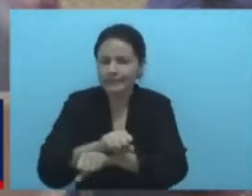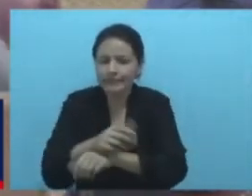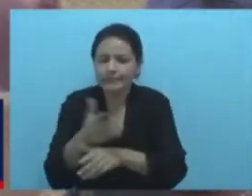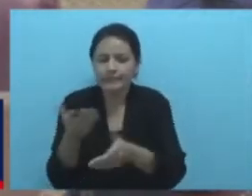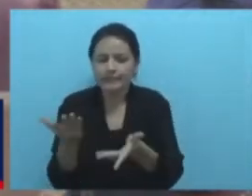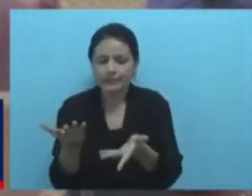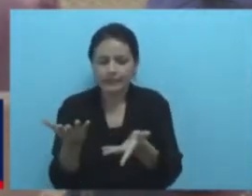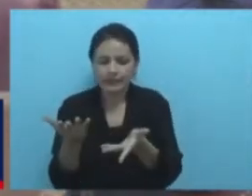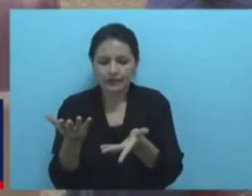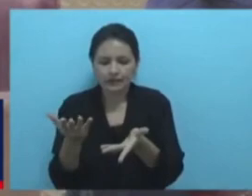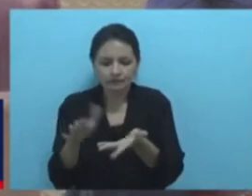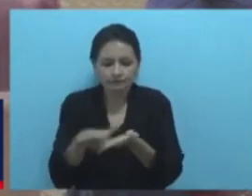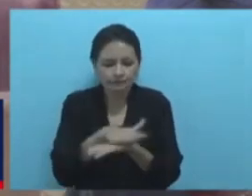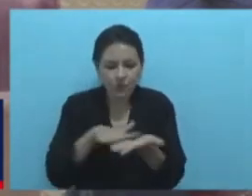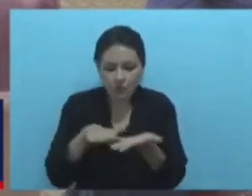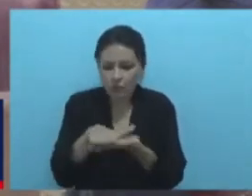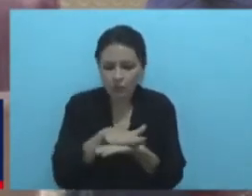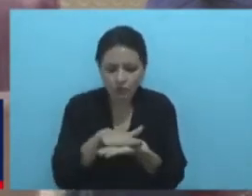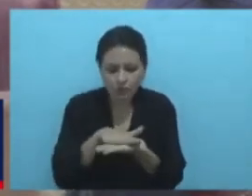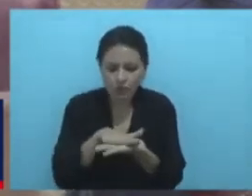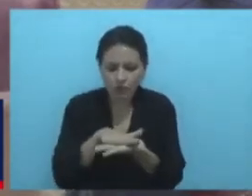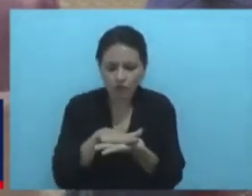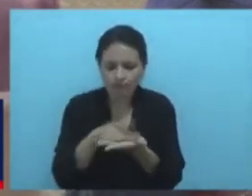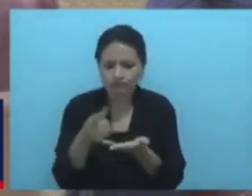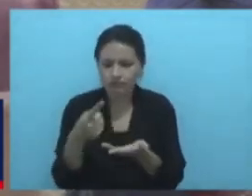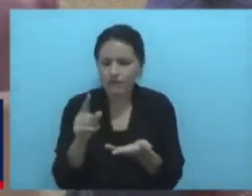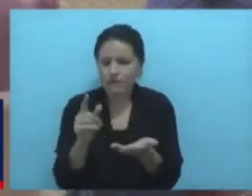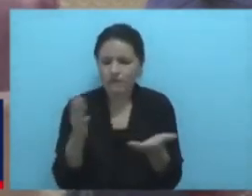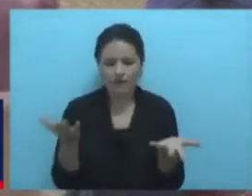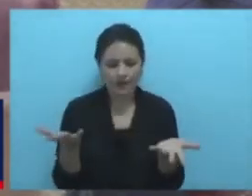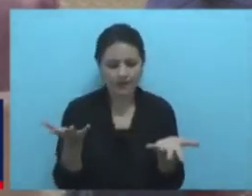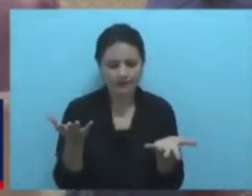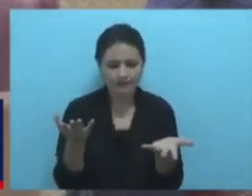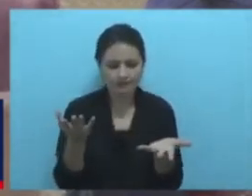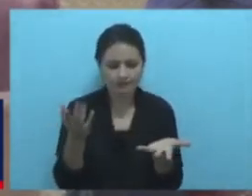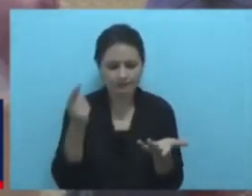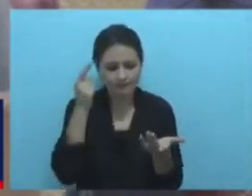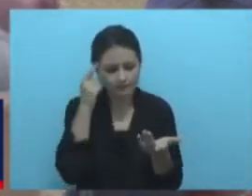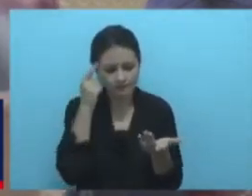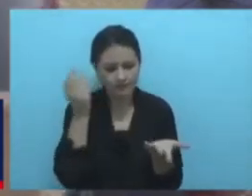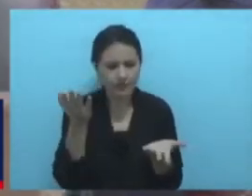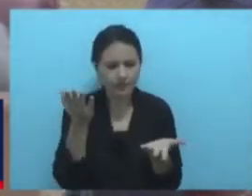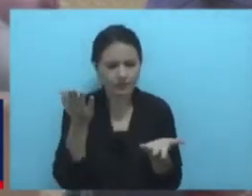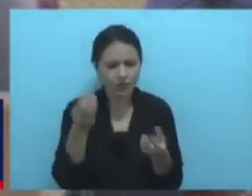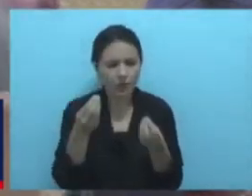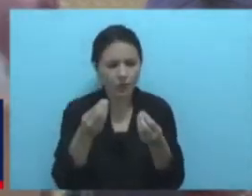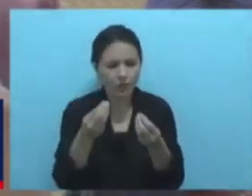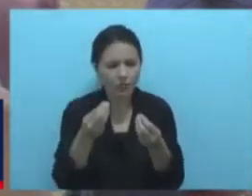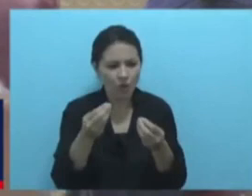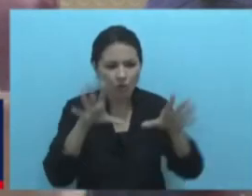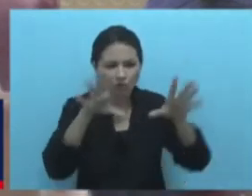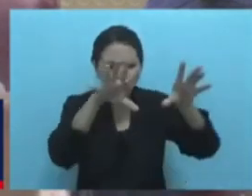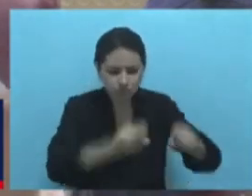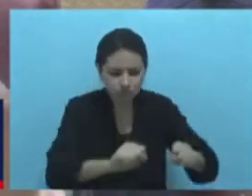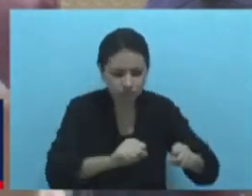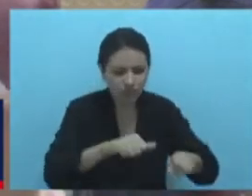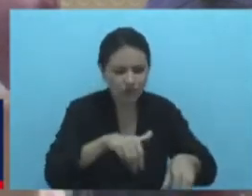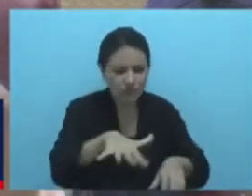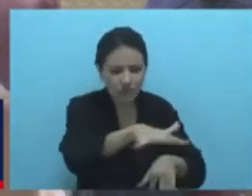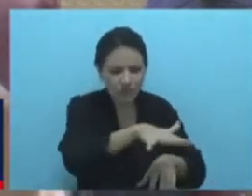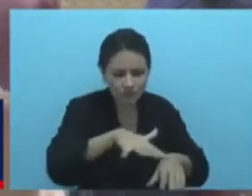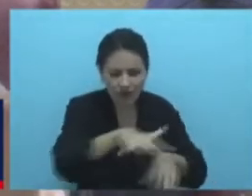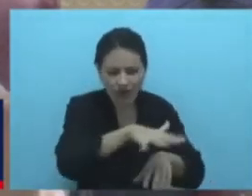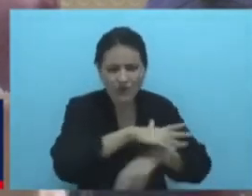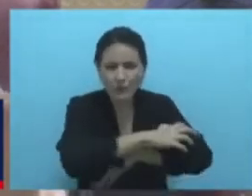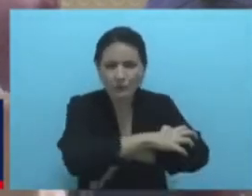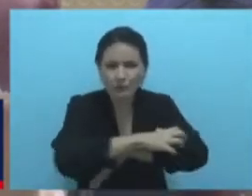entonces la solución Más allá de los inhibidores Y de lo que puedan o no hacer es cómo recuperamos los barrios eliminando